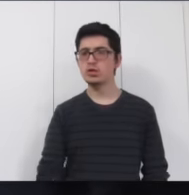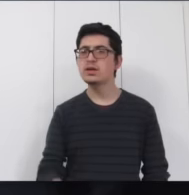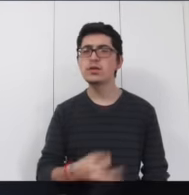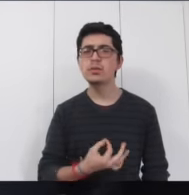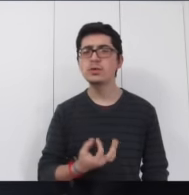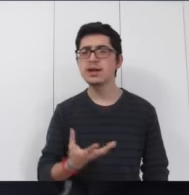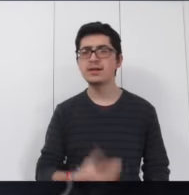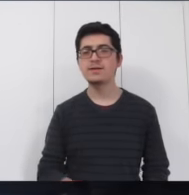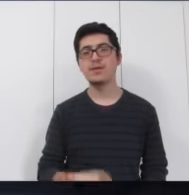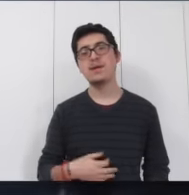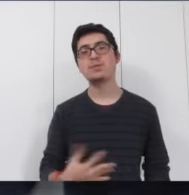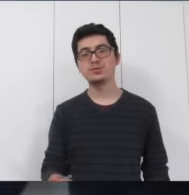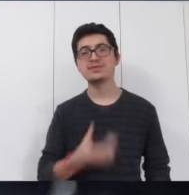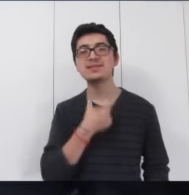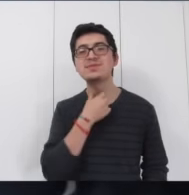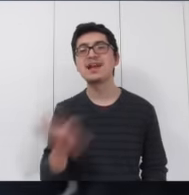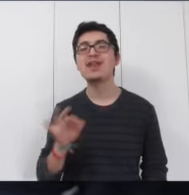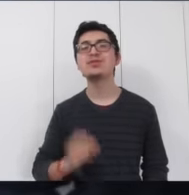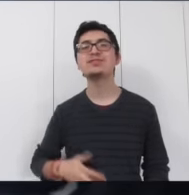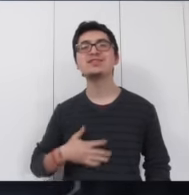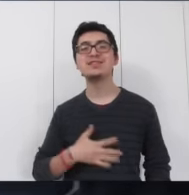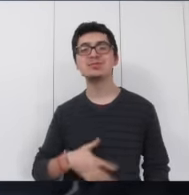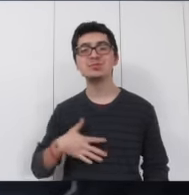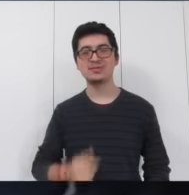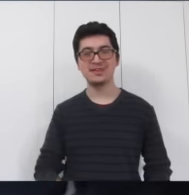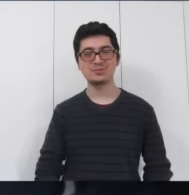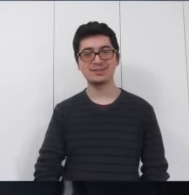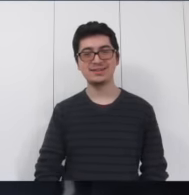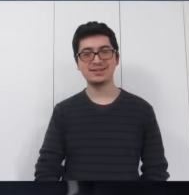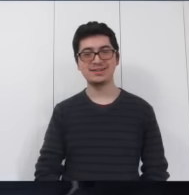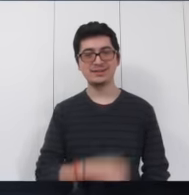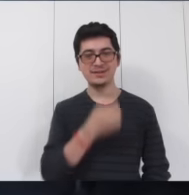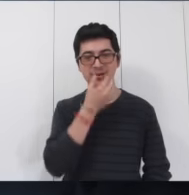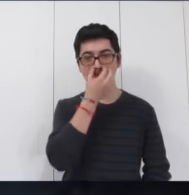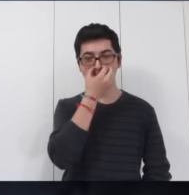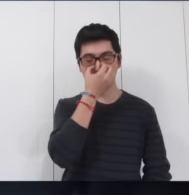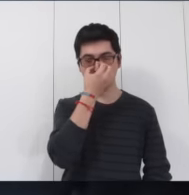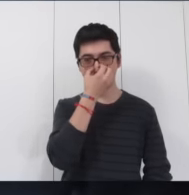¿Todavía no has elegido una respuesta? Vamos, elige algo. Estoy seguro que te va a gustar.